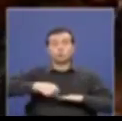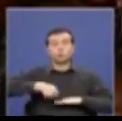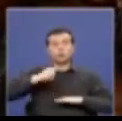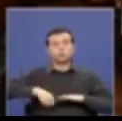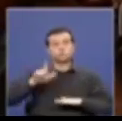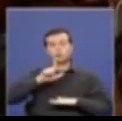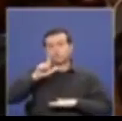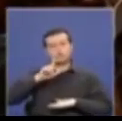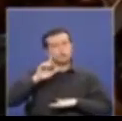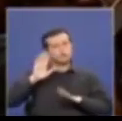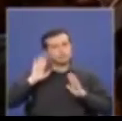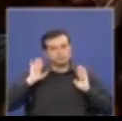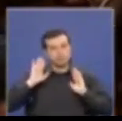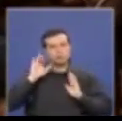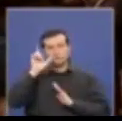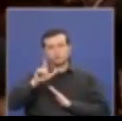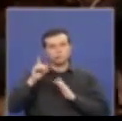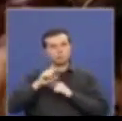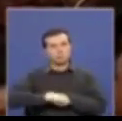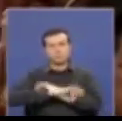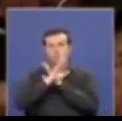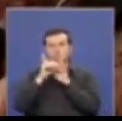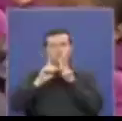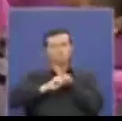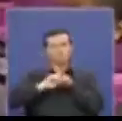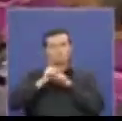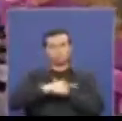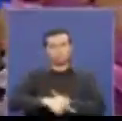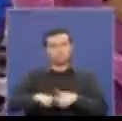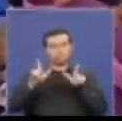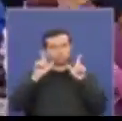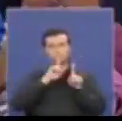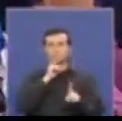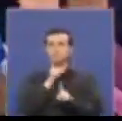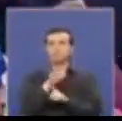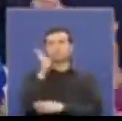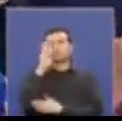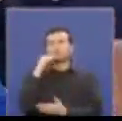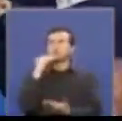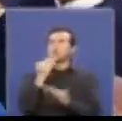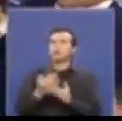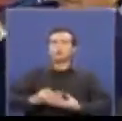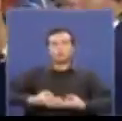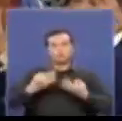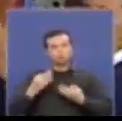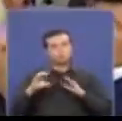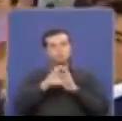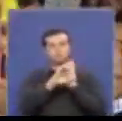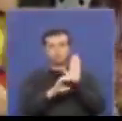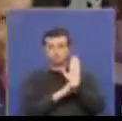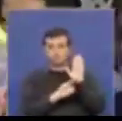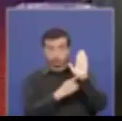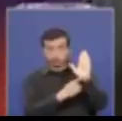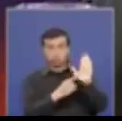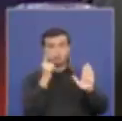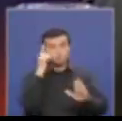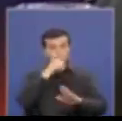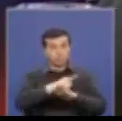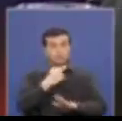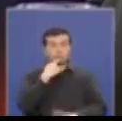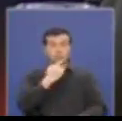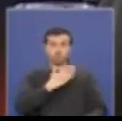penitenciarias de lunes, a más tardar en horas de la mañana lo vamos a hacer. Vamos. Gracias a Dios, la Constitución me permite